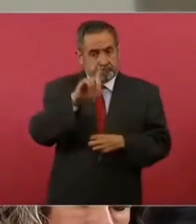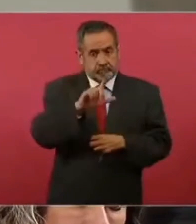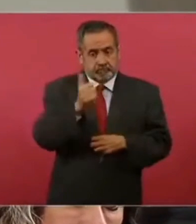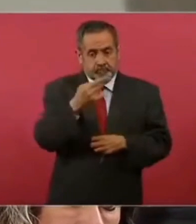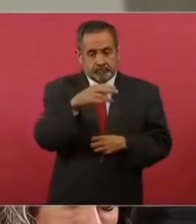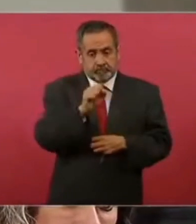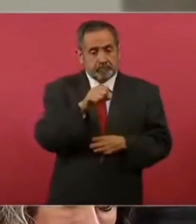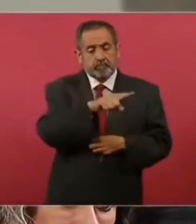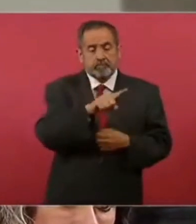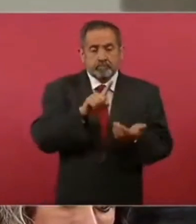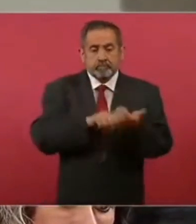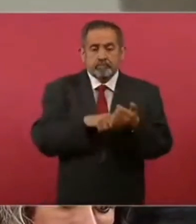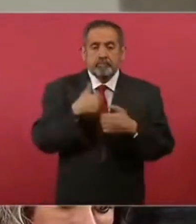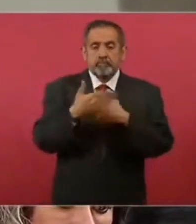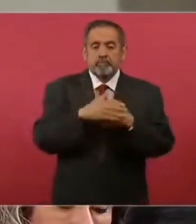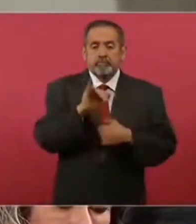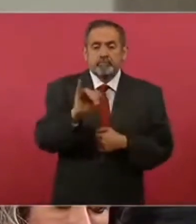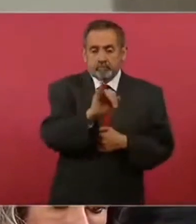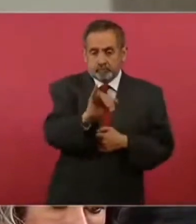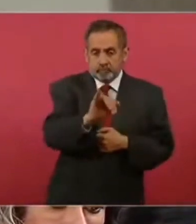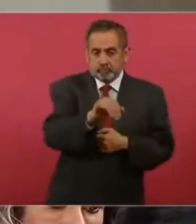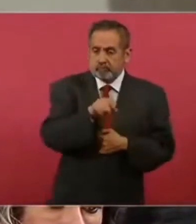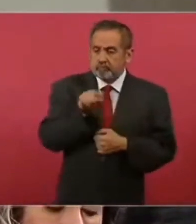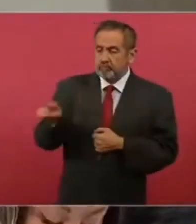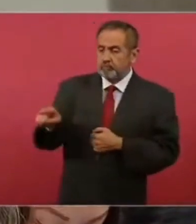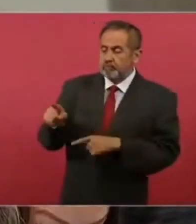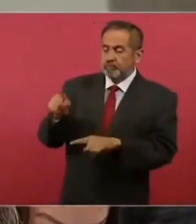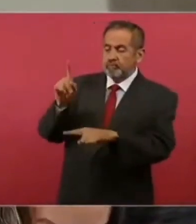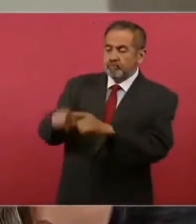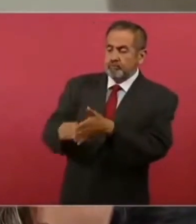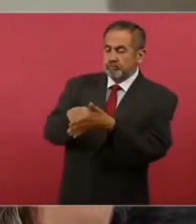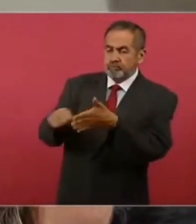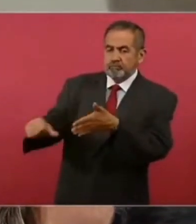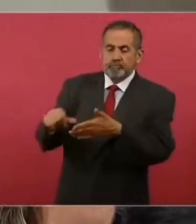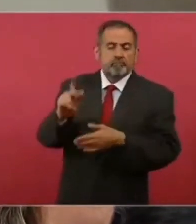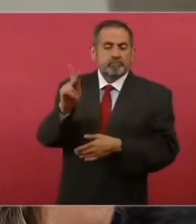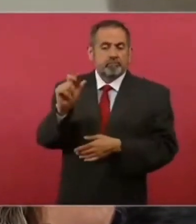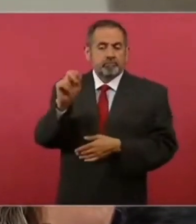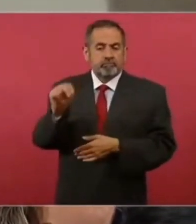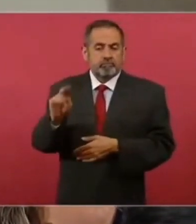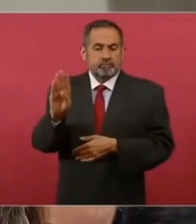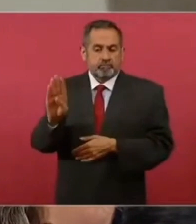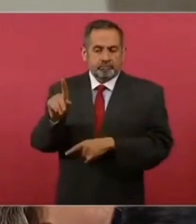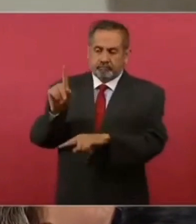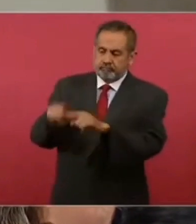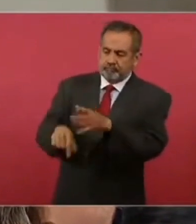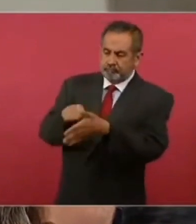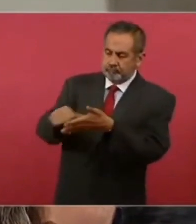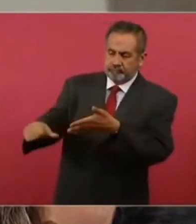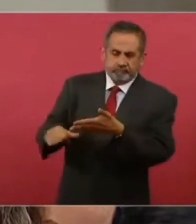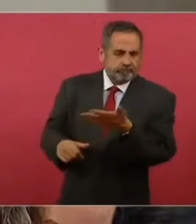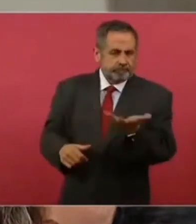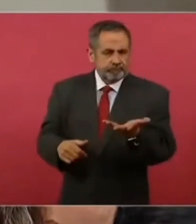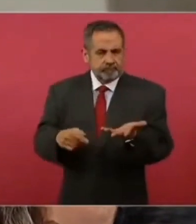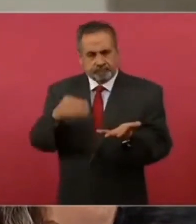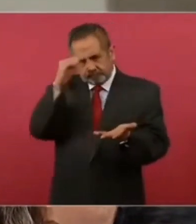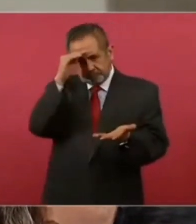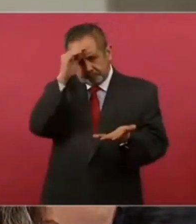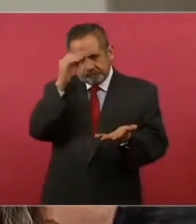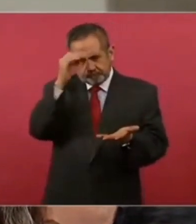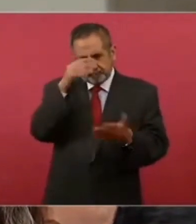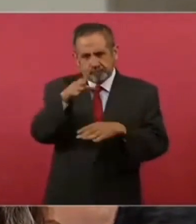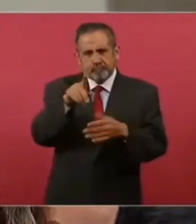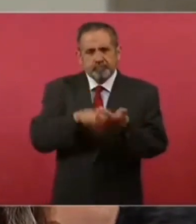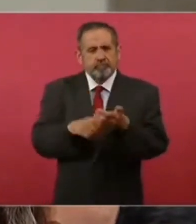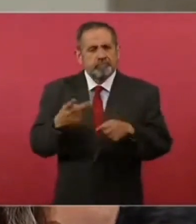al pleno ahí de la de la corte que se invalide la segunda parte del del Plan B electoral preguntarle Pues cuál es su opinión sobre